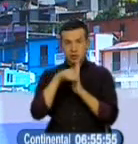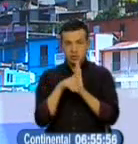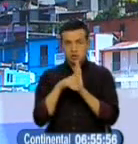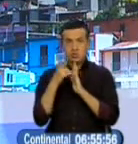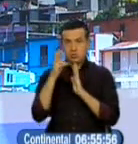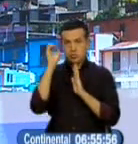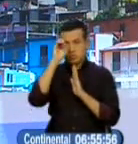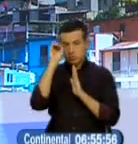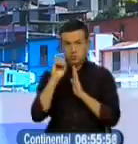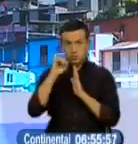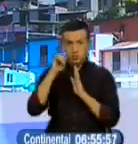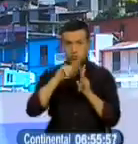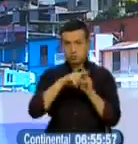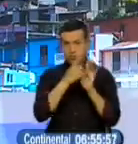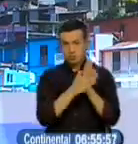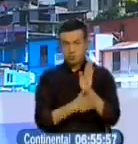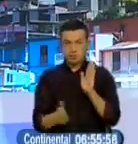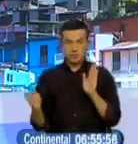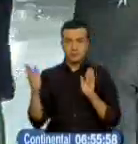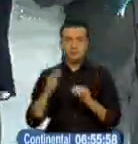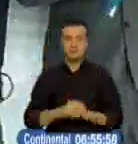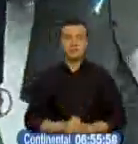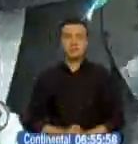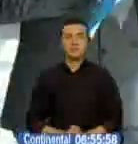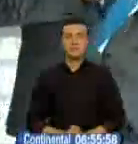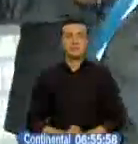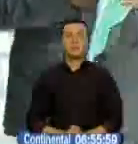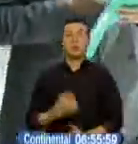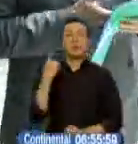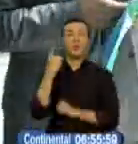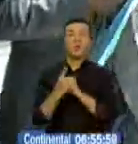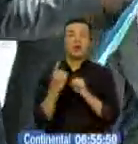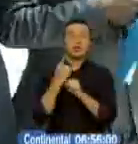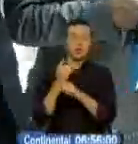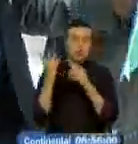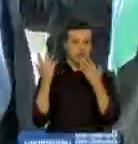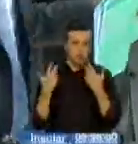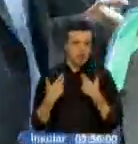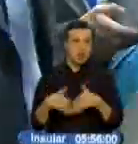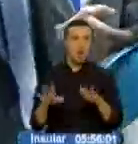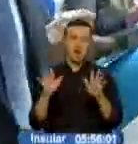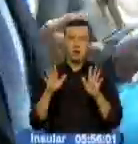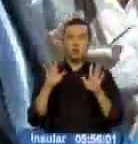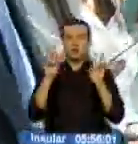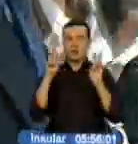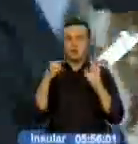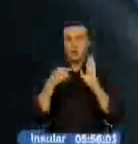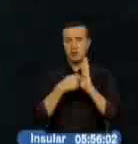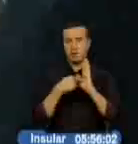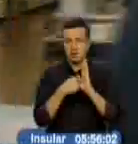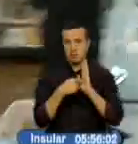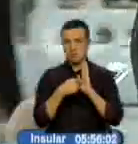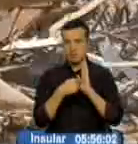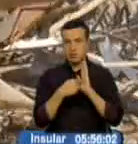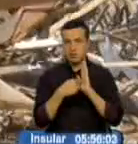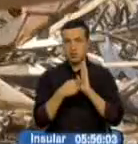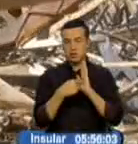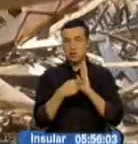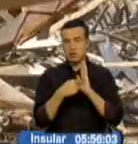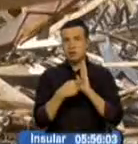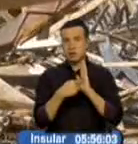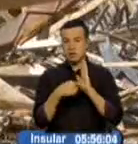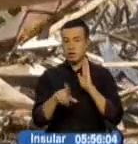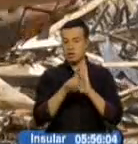original desde este jueves. Tras 12 meses del incremento de 2 puntos en el impuesto al valor agregado, IVA, conforme